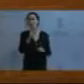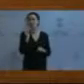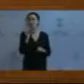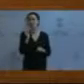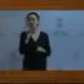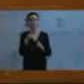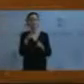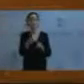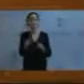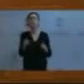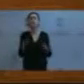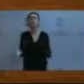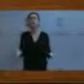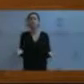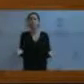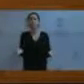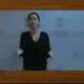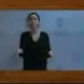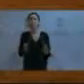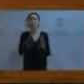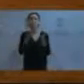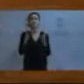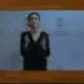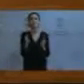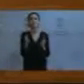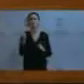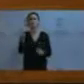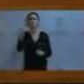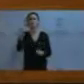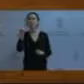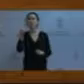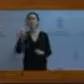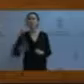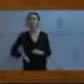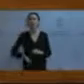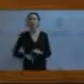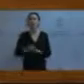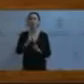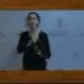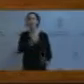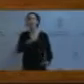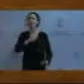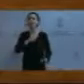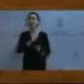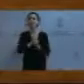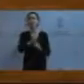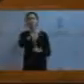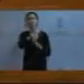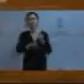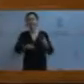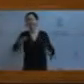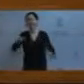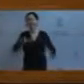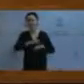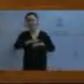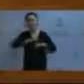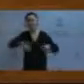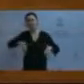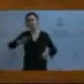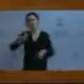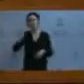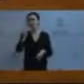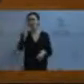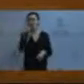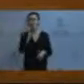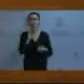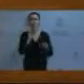y el objetivo es la perpetuación en el poder, contra la voluntad de esa mayoría de venezolanos que